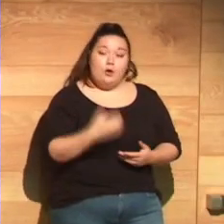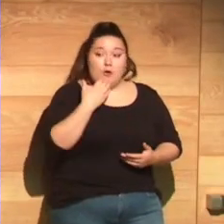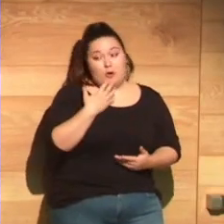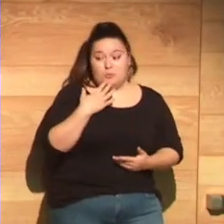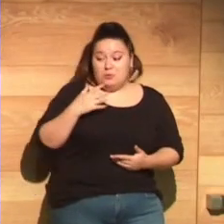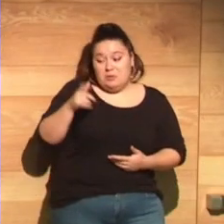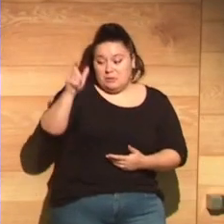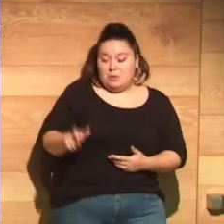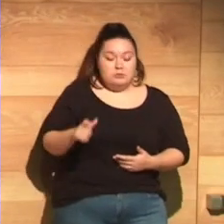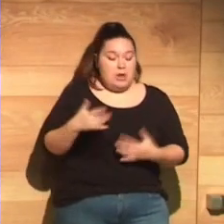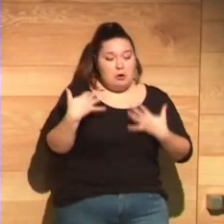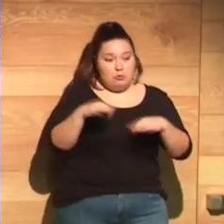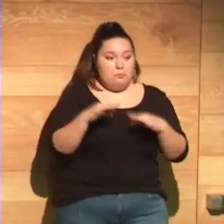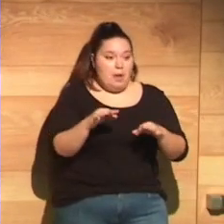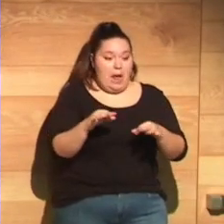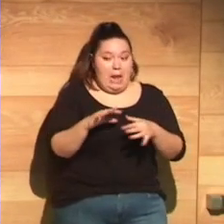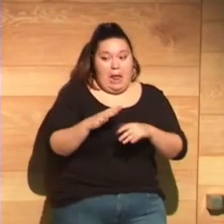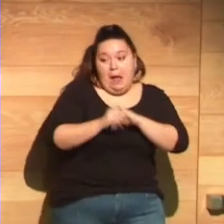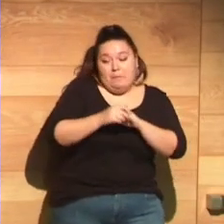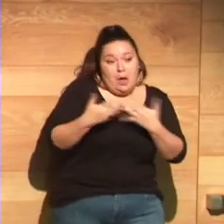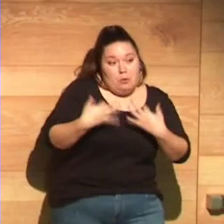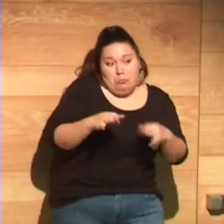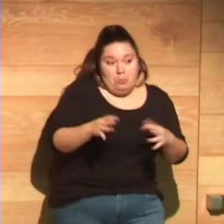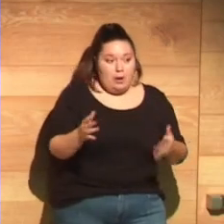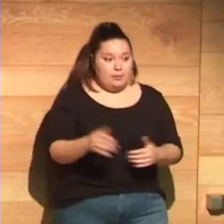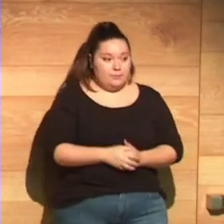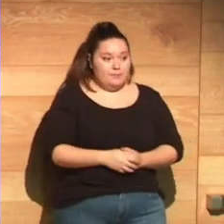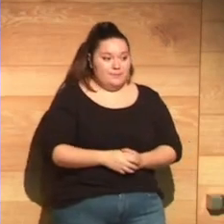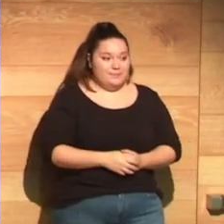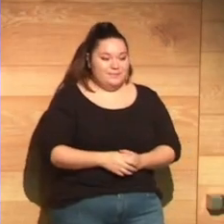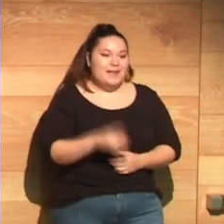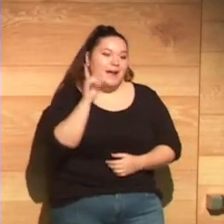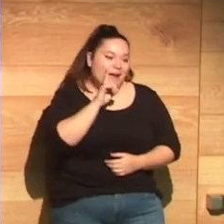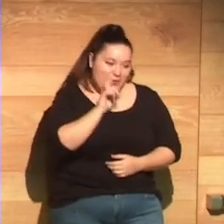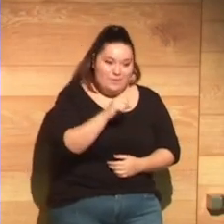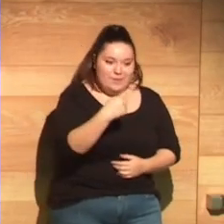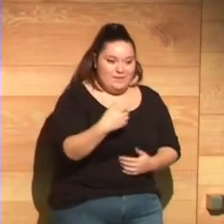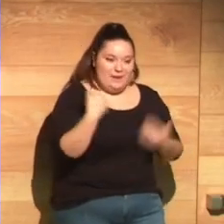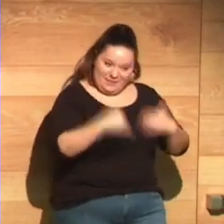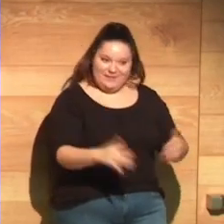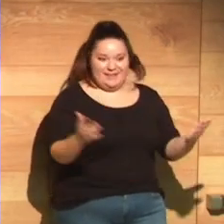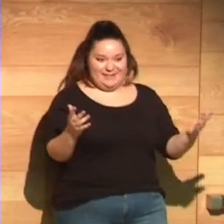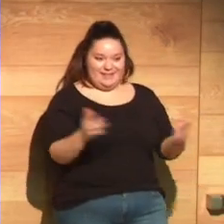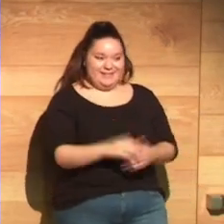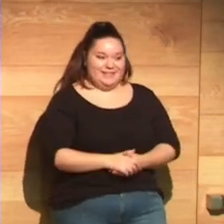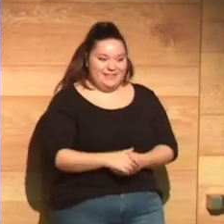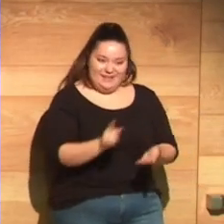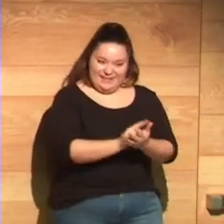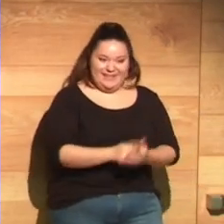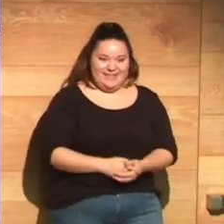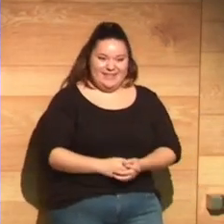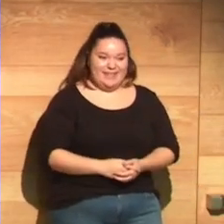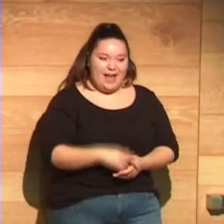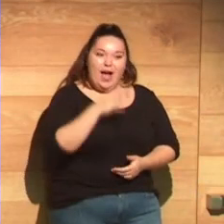¿no? De ella. De ella. O sea, todo lo que tú nos cuentas que es casi una persona muy normal, que podría ser una amiga nuestra. El engaño